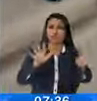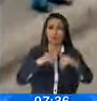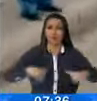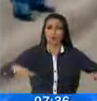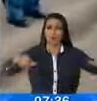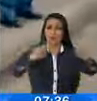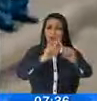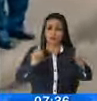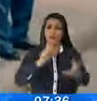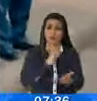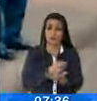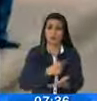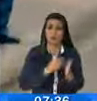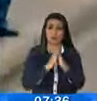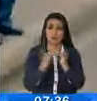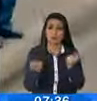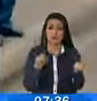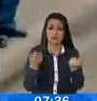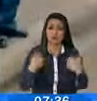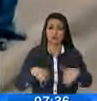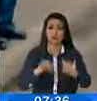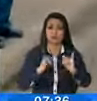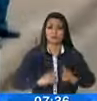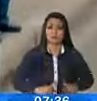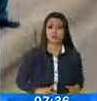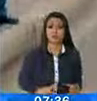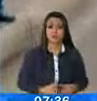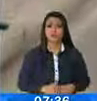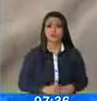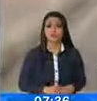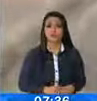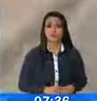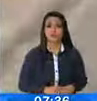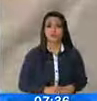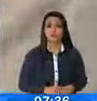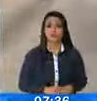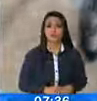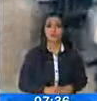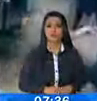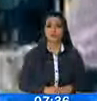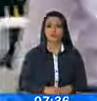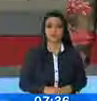los controles. Informó José Morales.